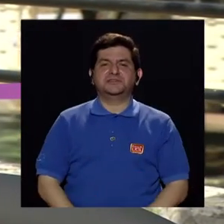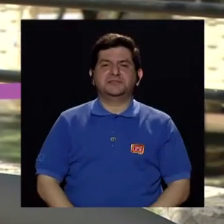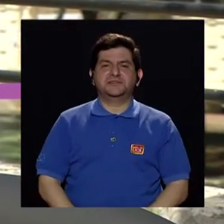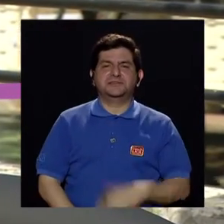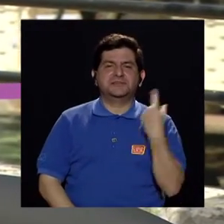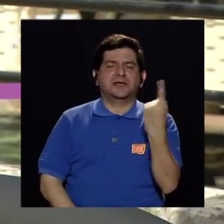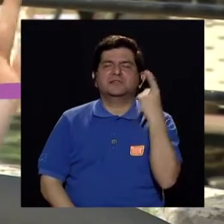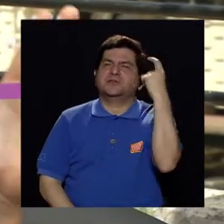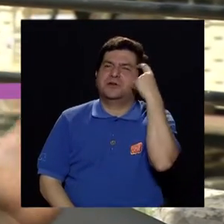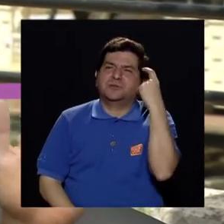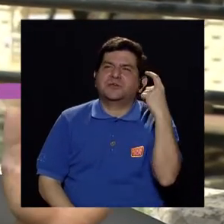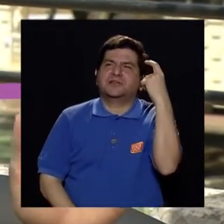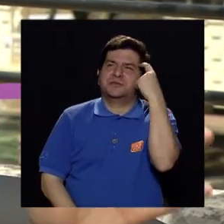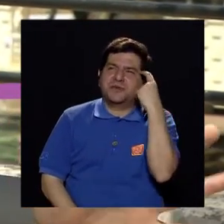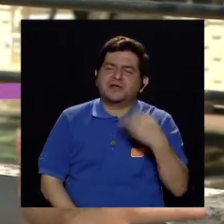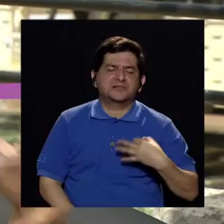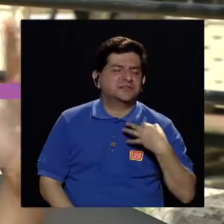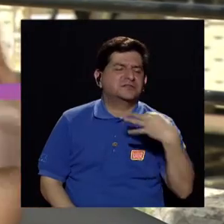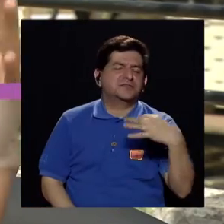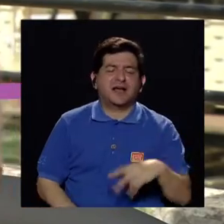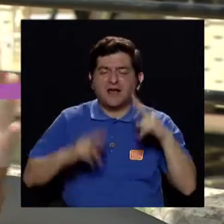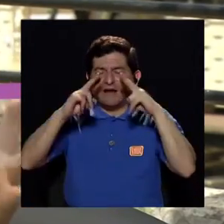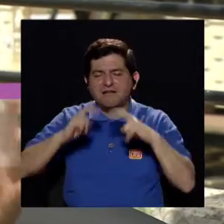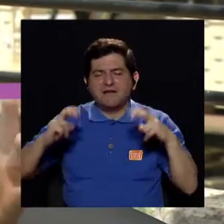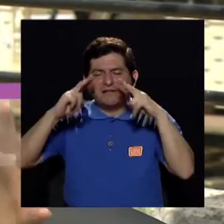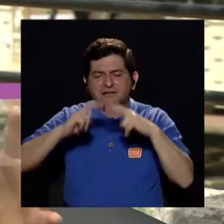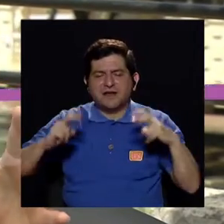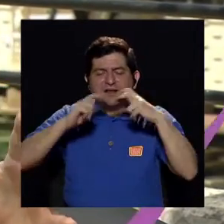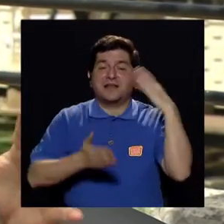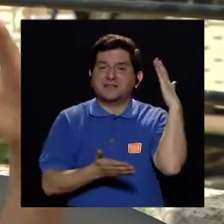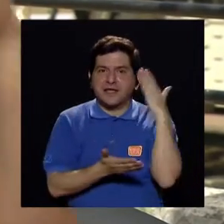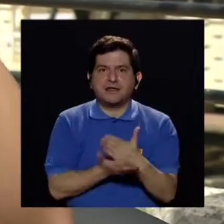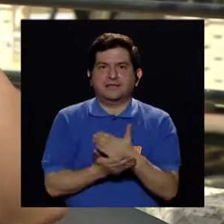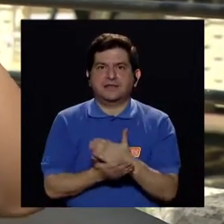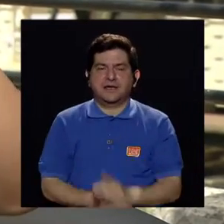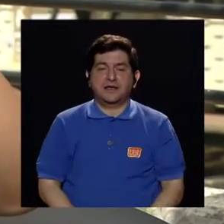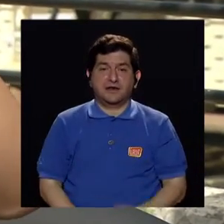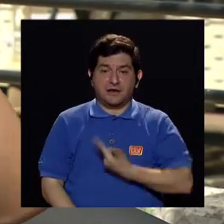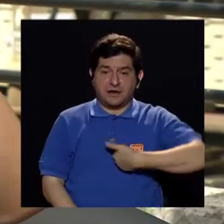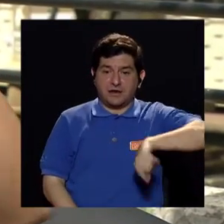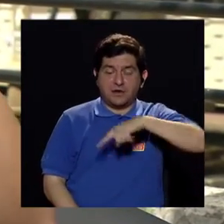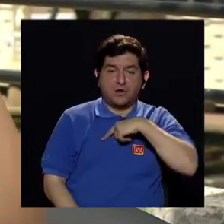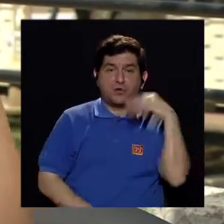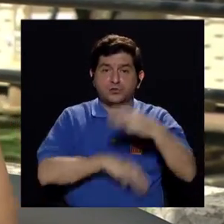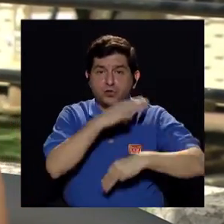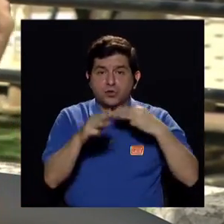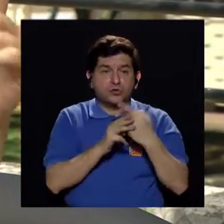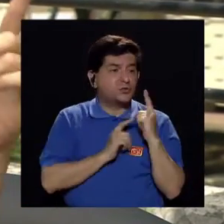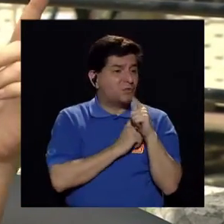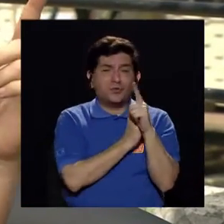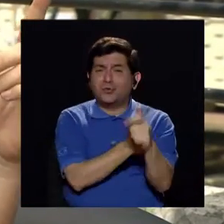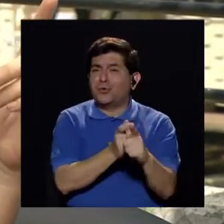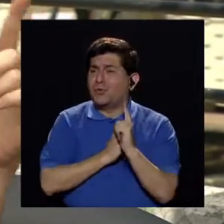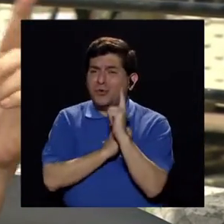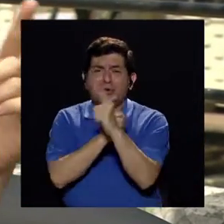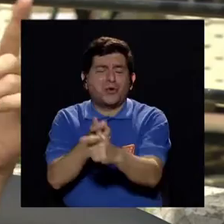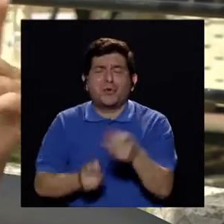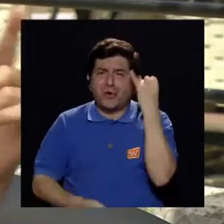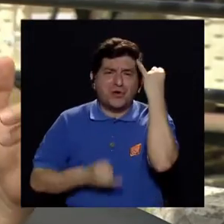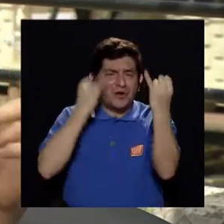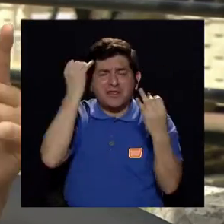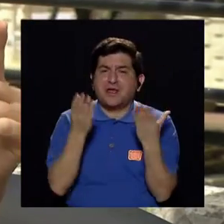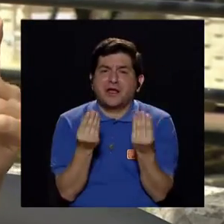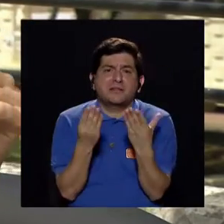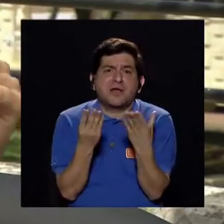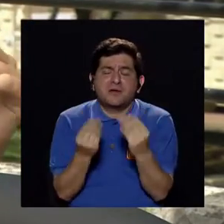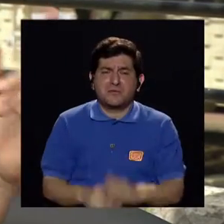enfocamos en la pensadera que tenemos todos los días, ese sobreanálisis, parálisis. Vivimos pegados en un mundo frenético de nuestras ideas,